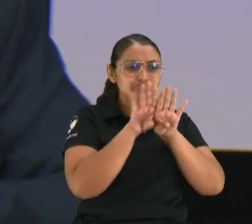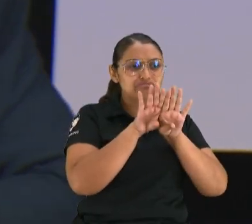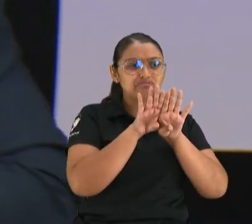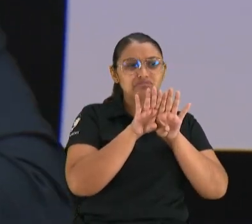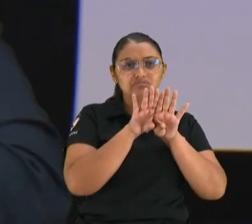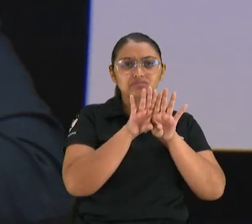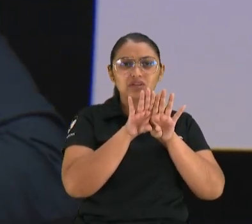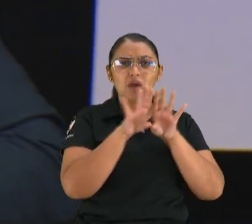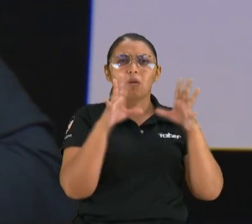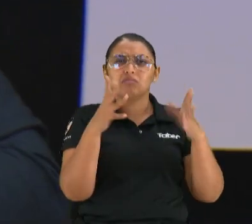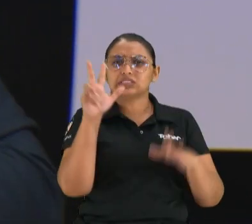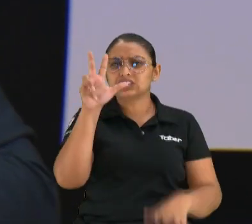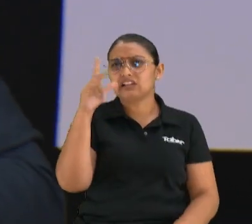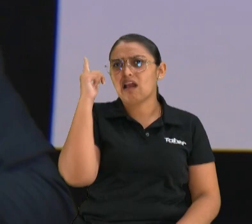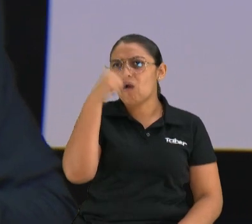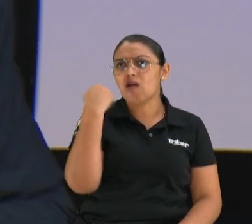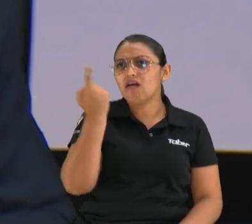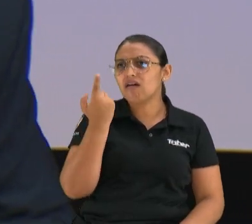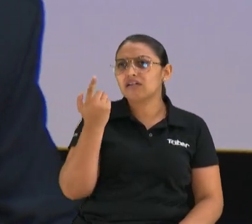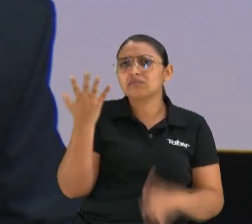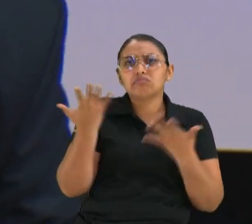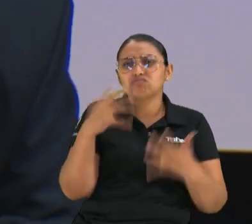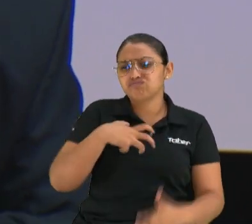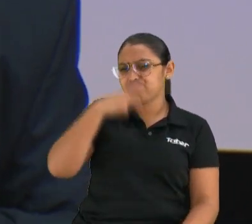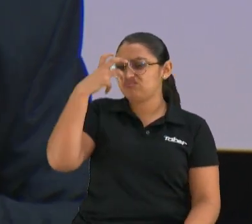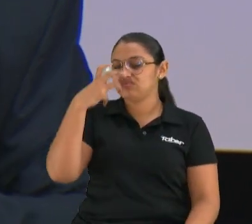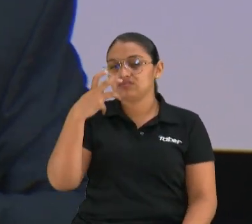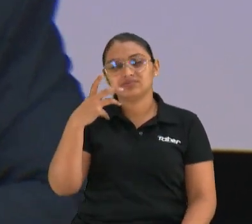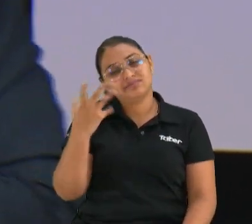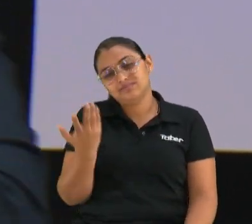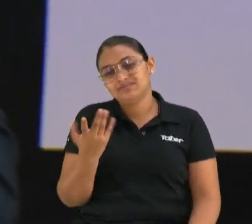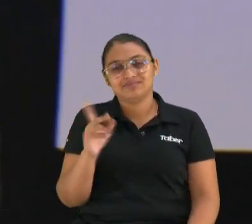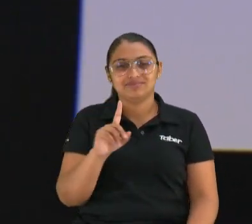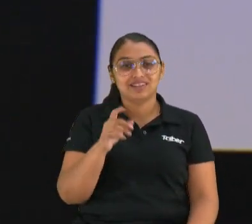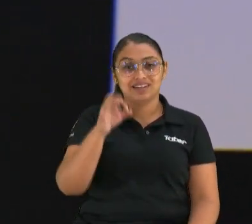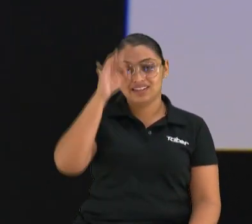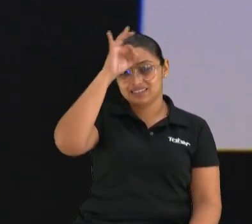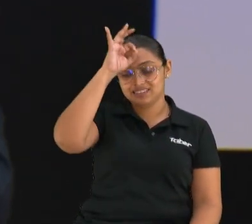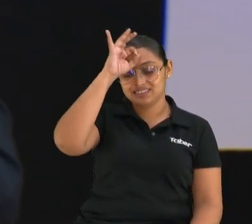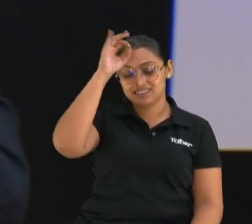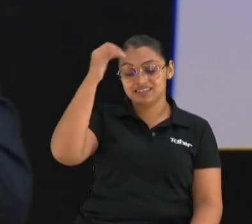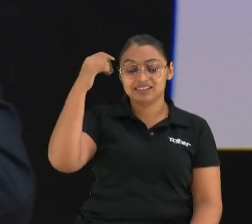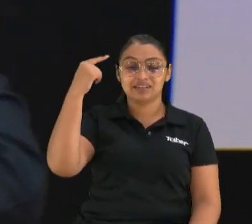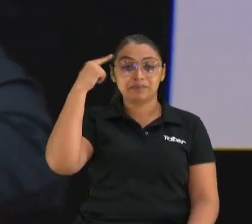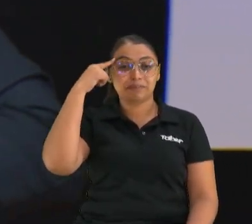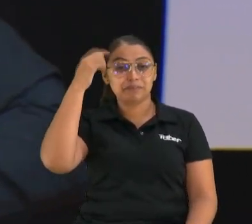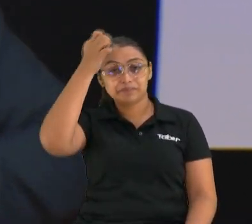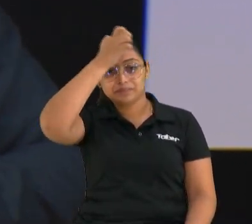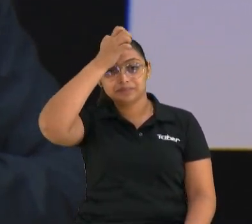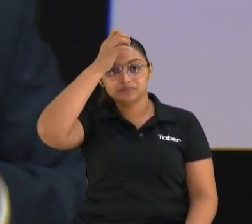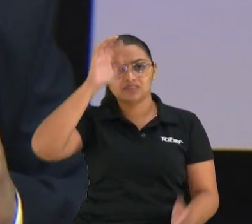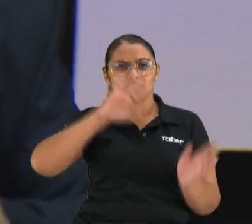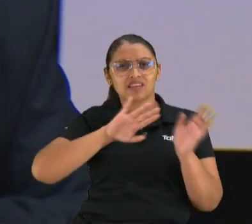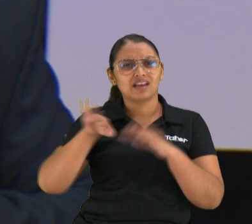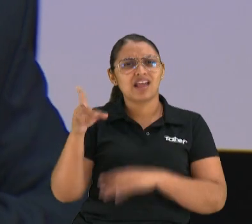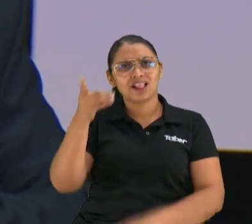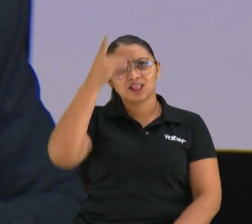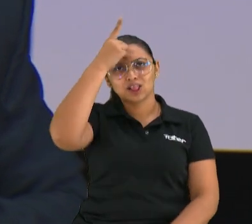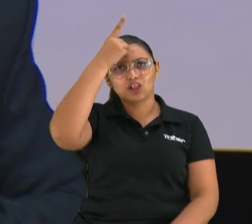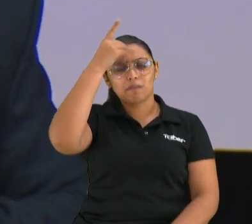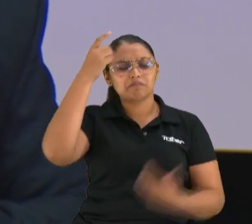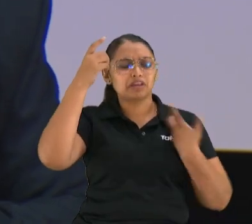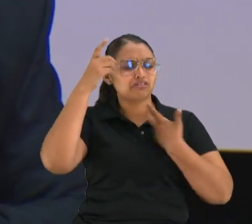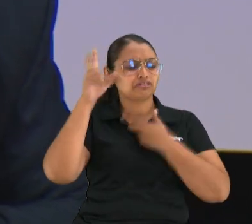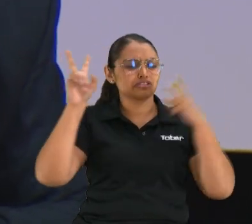si usted da risa los tweets de su servidor Jajaja el domingo tenemos un sermón que se llama Por qué los bolos no van al cielo